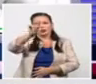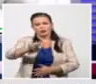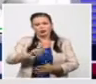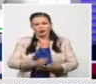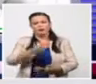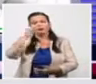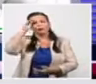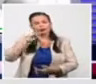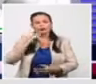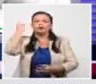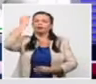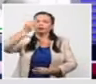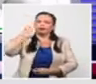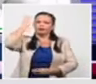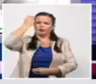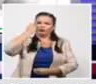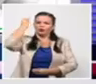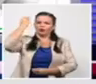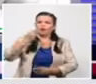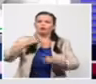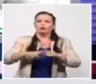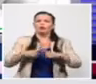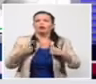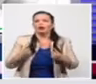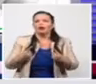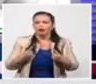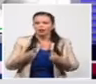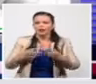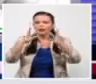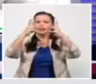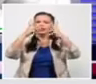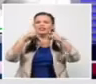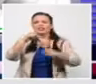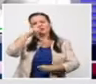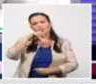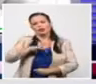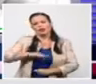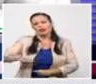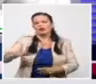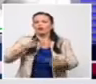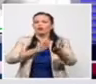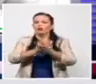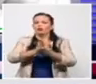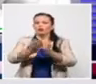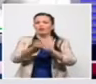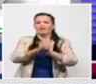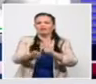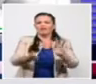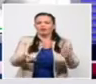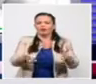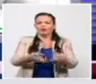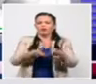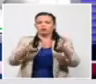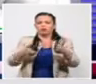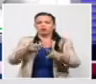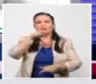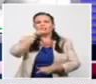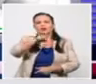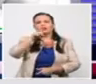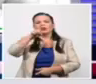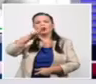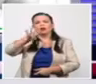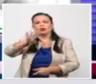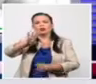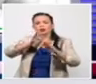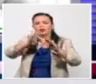para la familia por el número ascendente de menores que se confirman con la COVID-19, 114 menores de 20